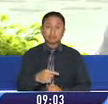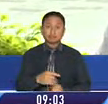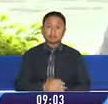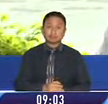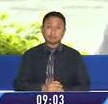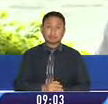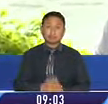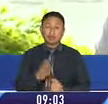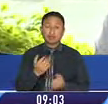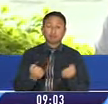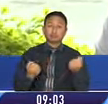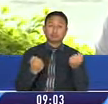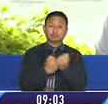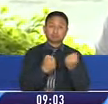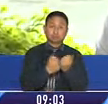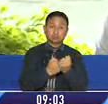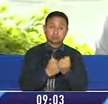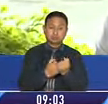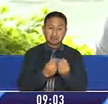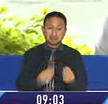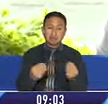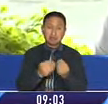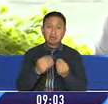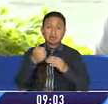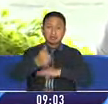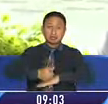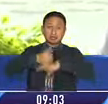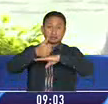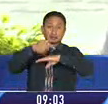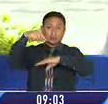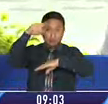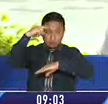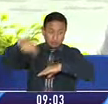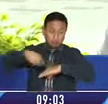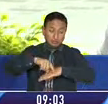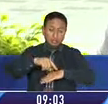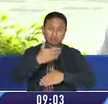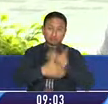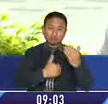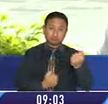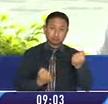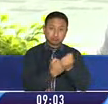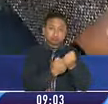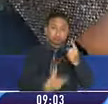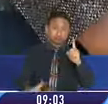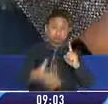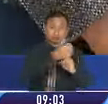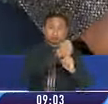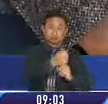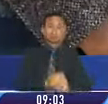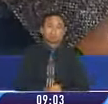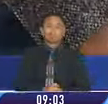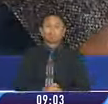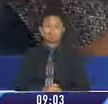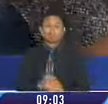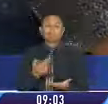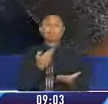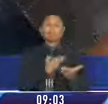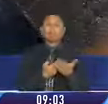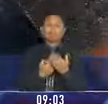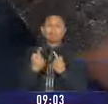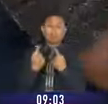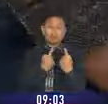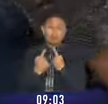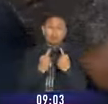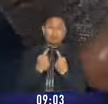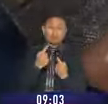debe ser reforzada con algún organismo superior que nos permita tener más éxito en cada uno de los territorios. La mesa de diálogo para prevenir y erradicar